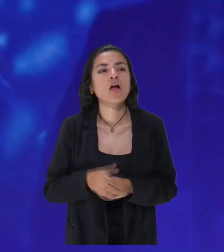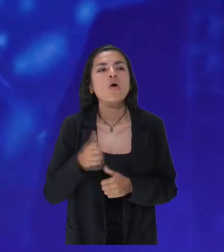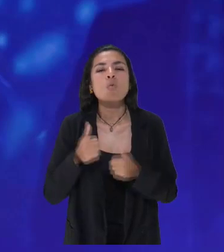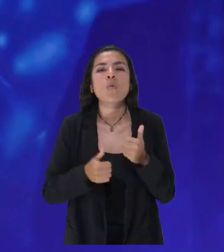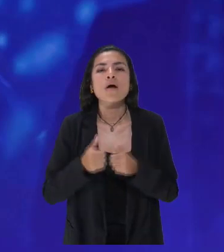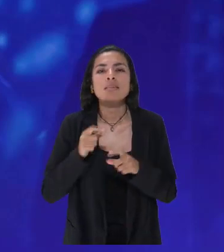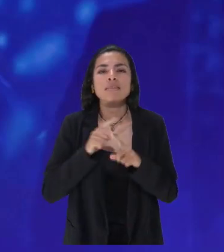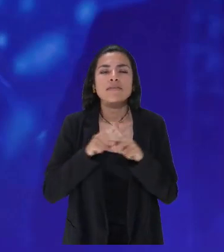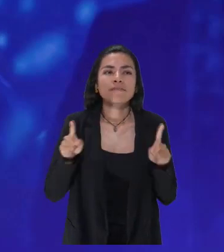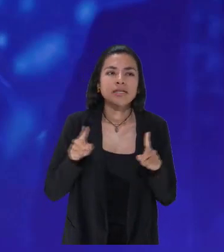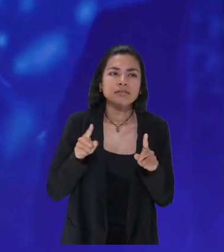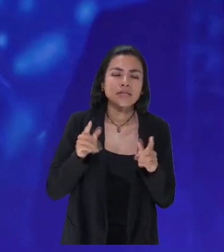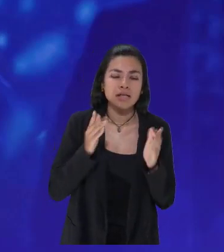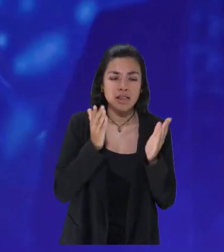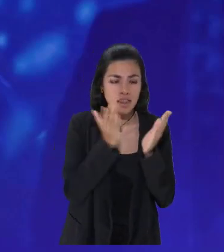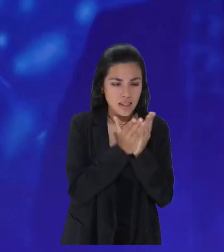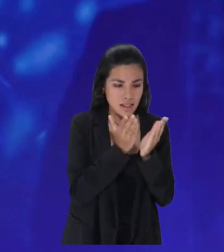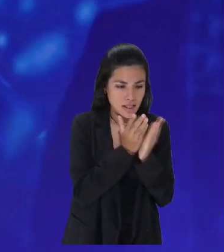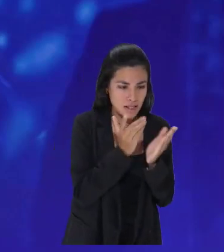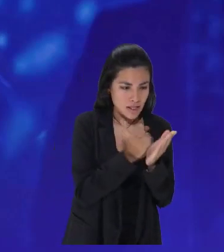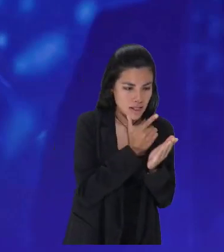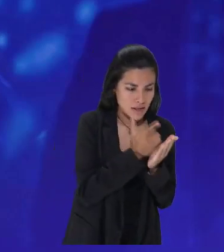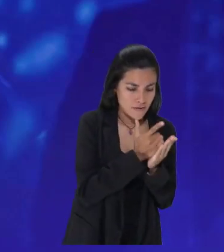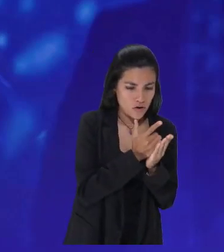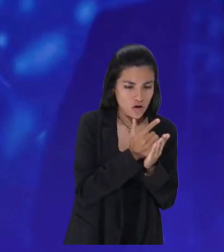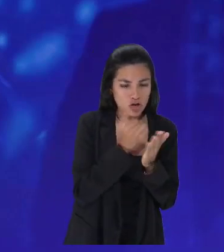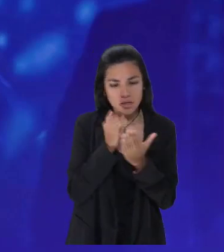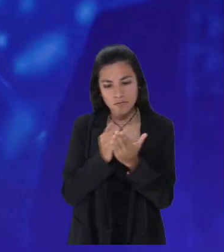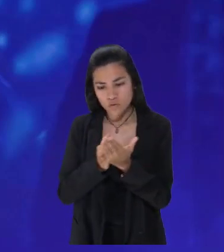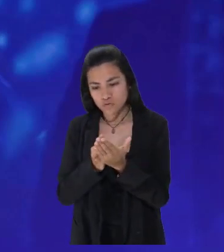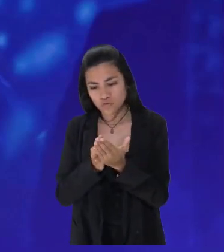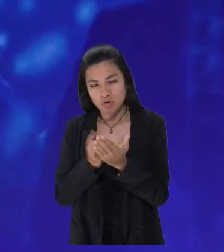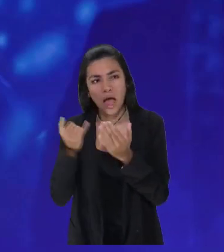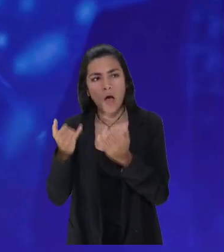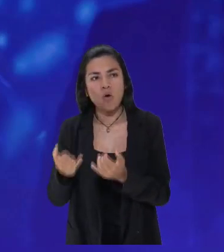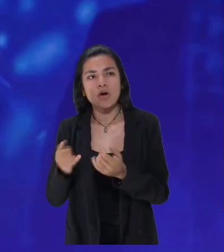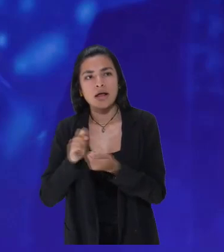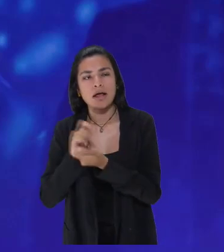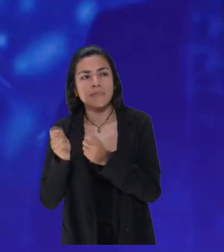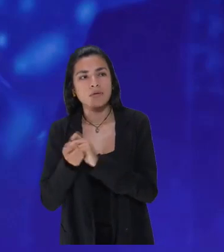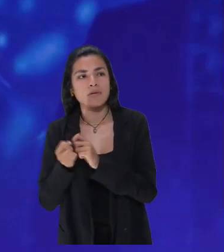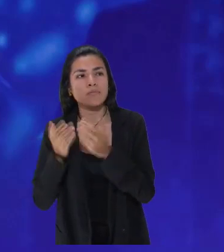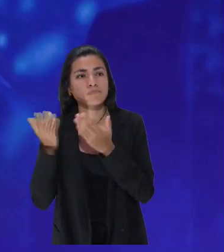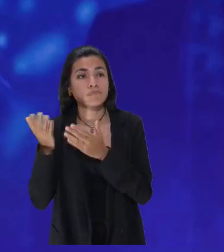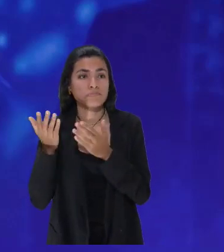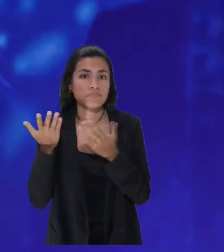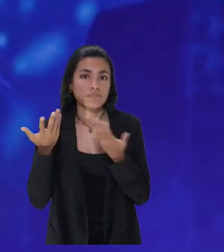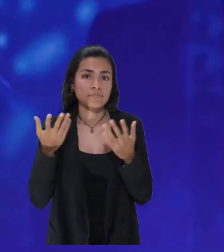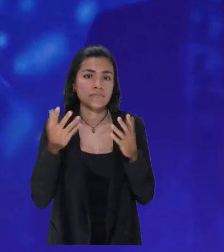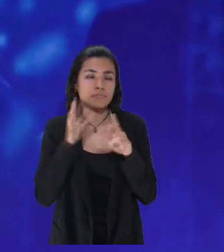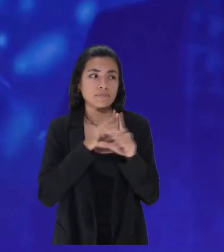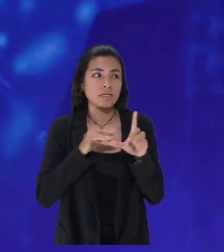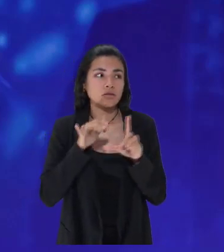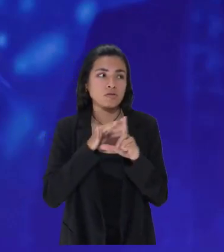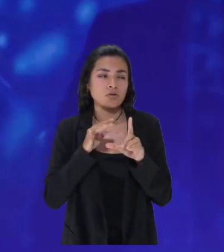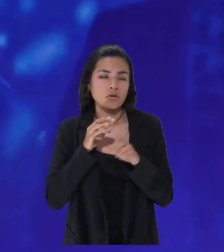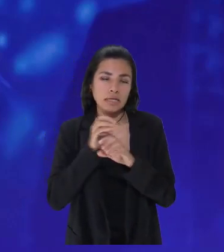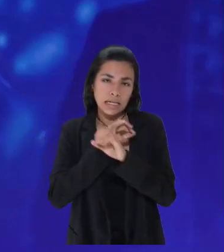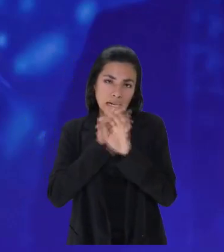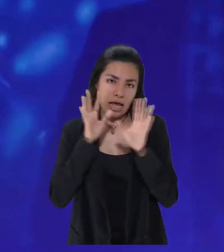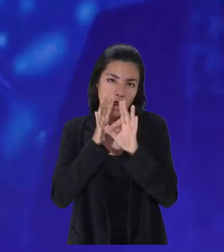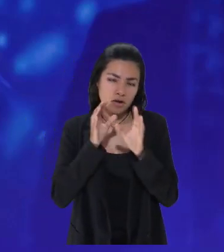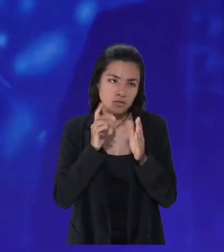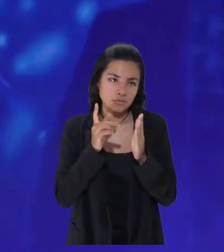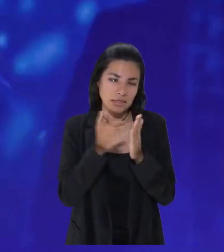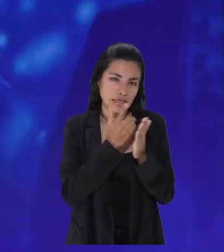hay de entrenarme con el libro, con los dibujos, a entrenarme con eso? Obviamente es importante el libro con los dibujos, me